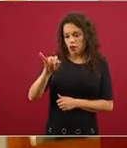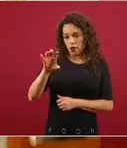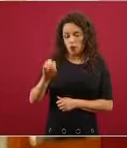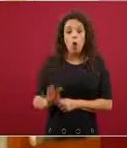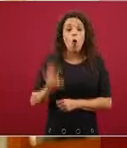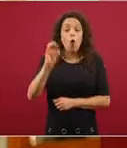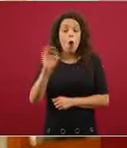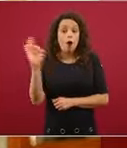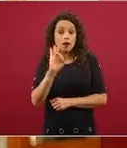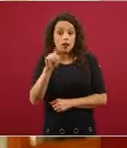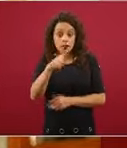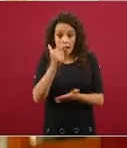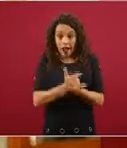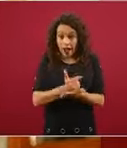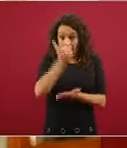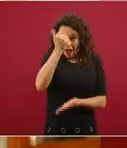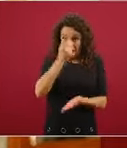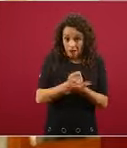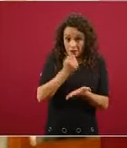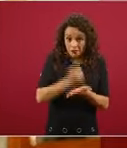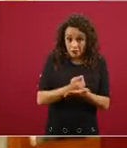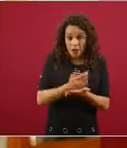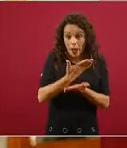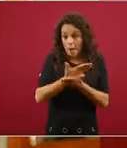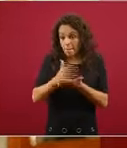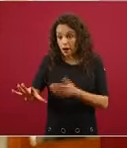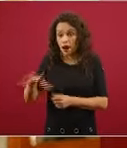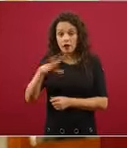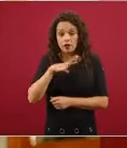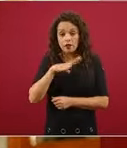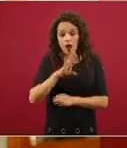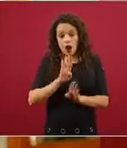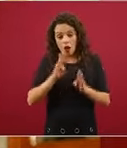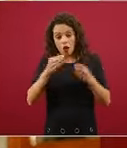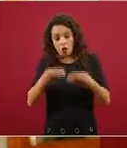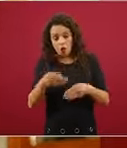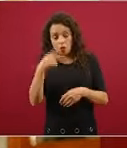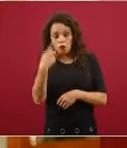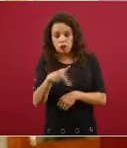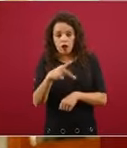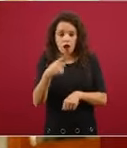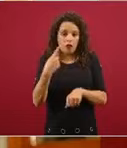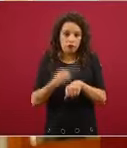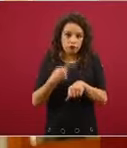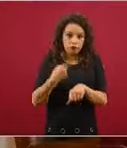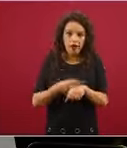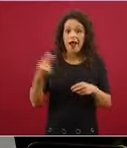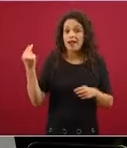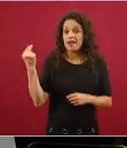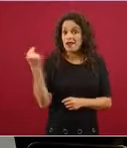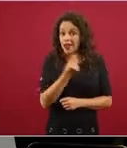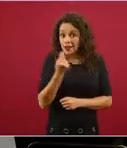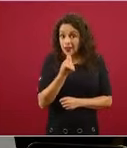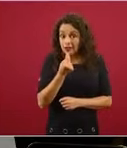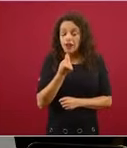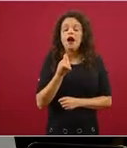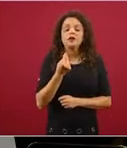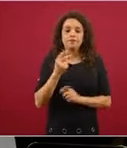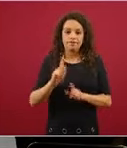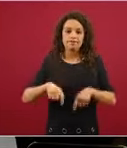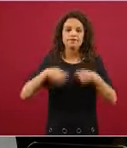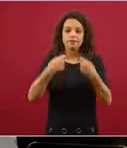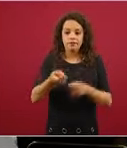un cuadro grave además presenta alguna condición específica en la que se requiera de utilizar de